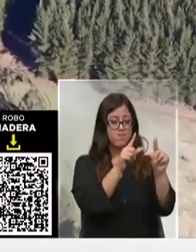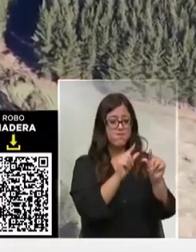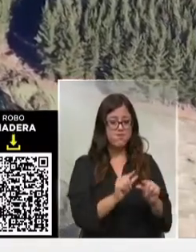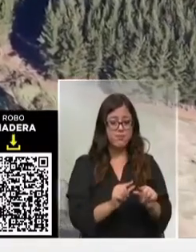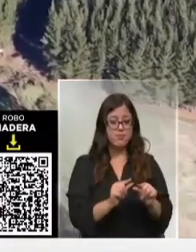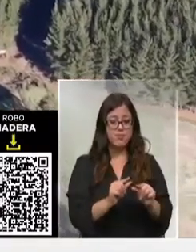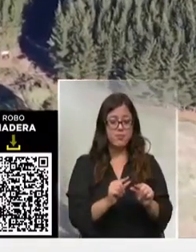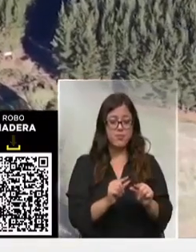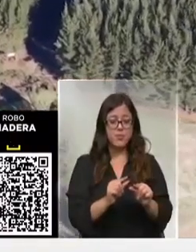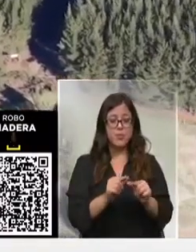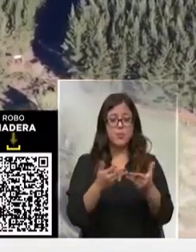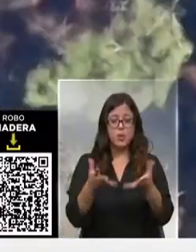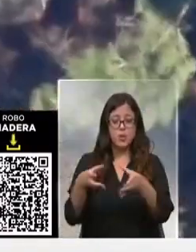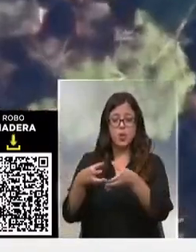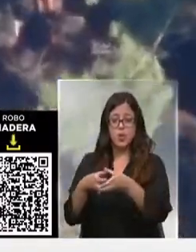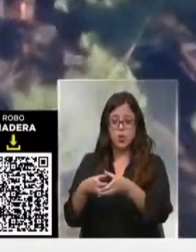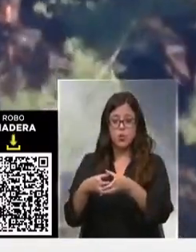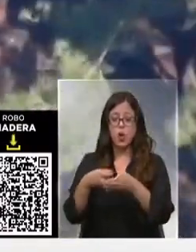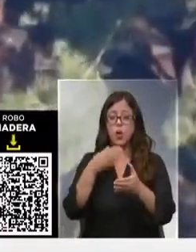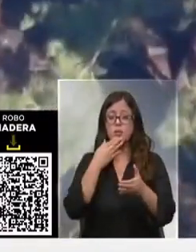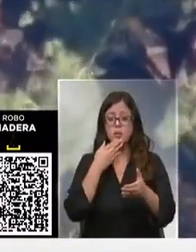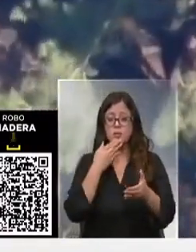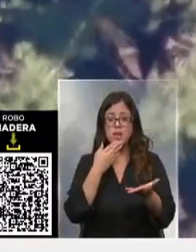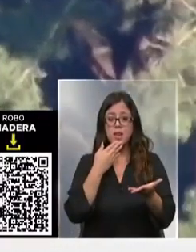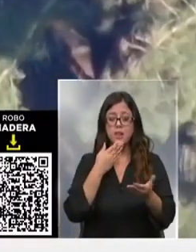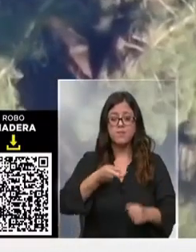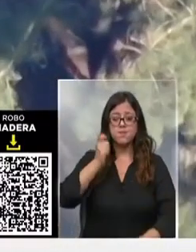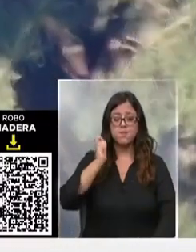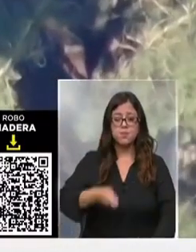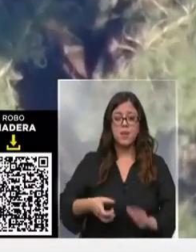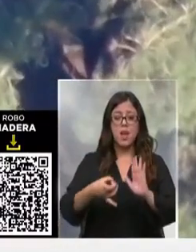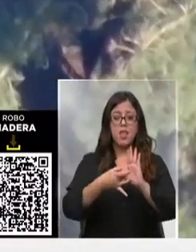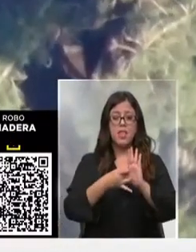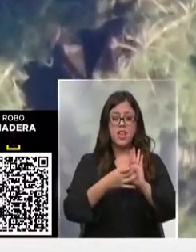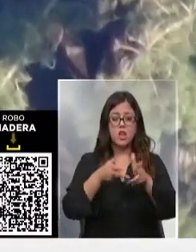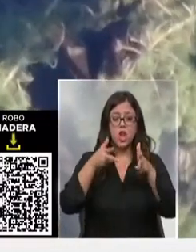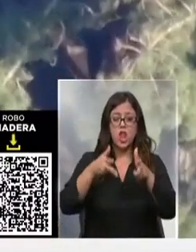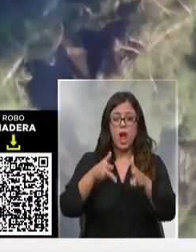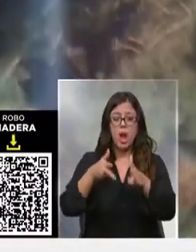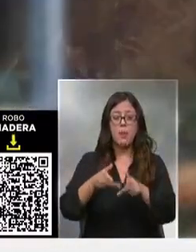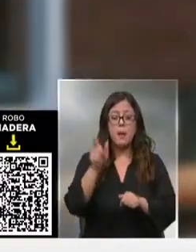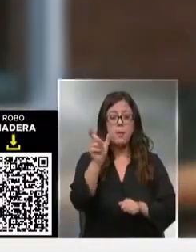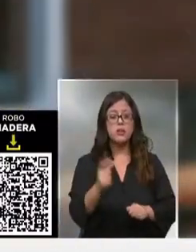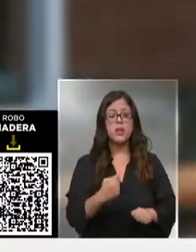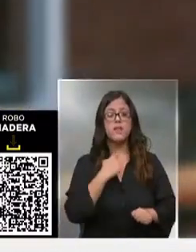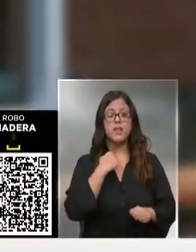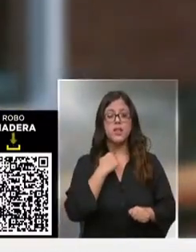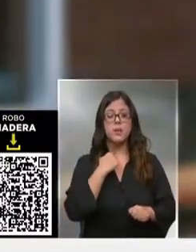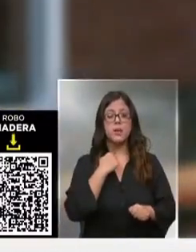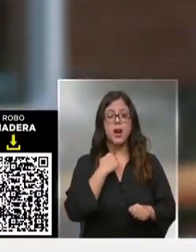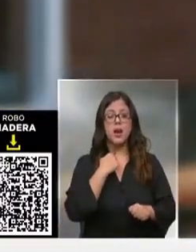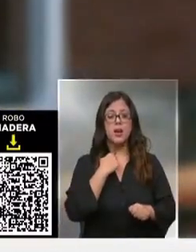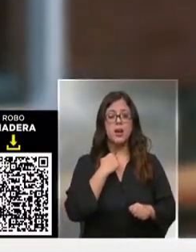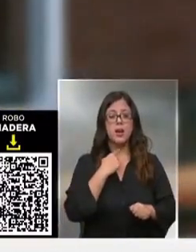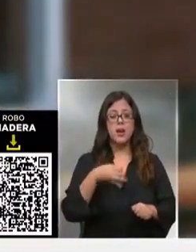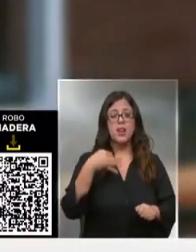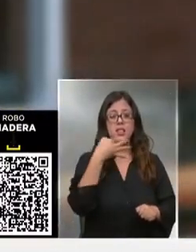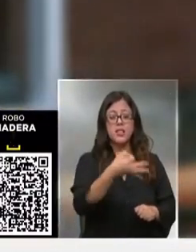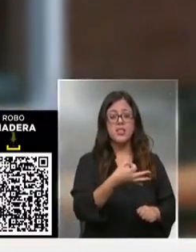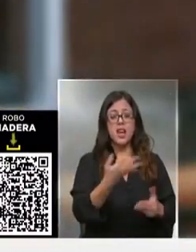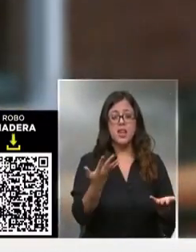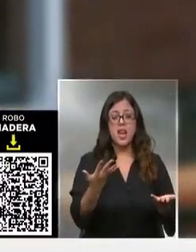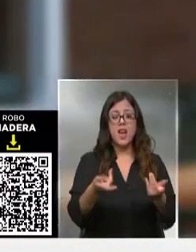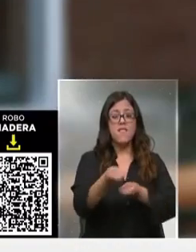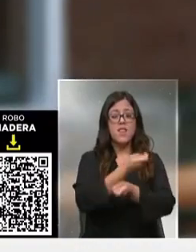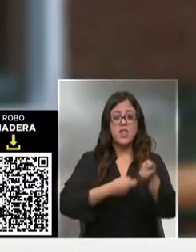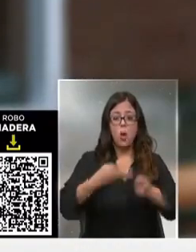por aquello que esta agrupación criminal también ha sido formalizada por el delito de extorsión. La víctima ha declarado que esperaba vender el bosque en 400